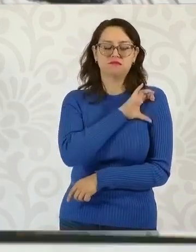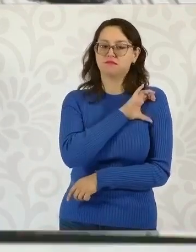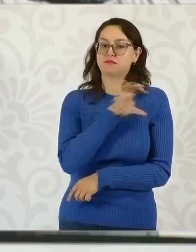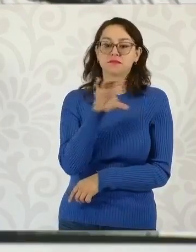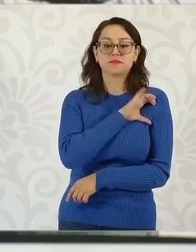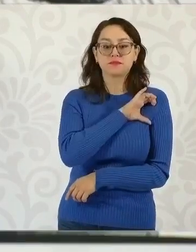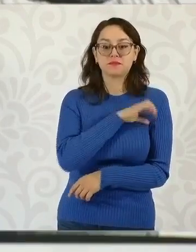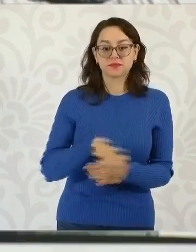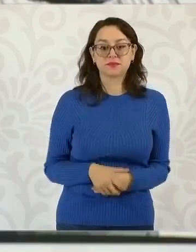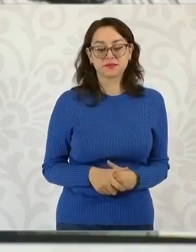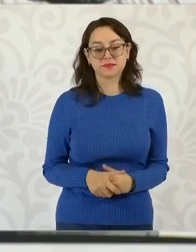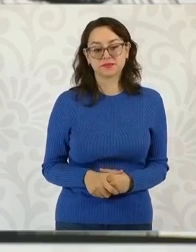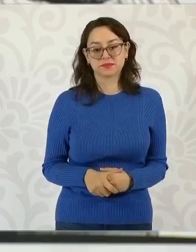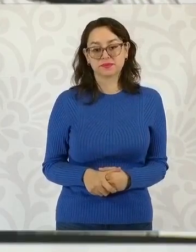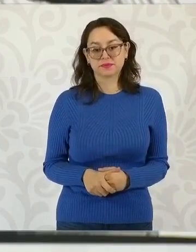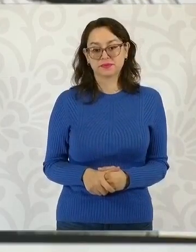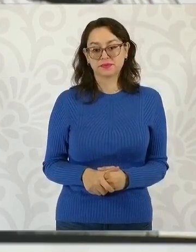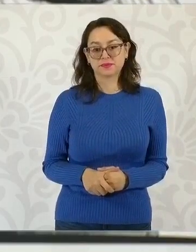por su pueblo.